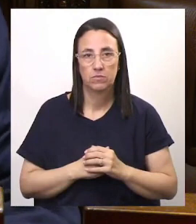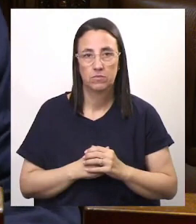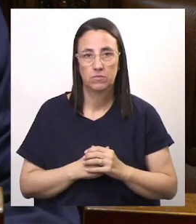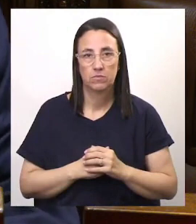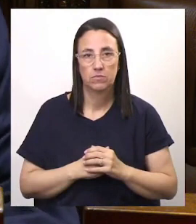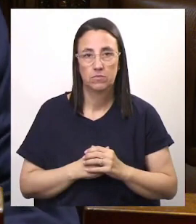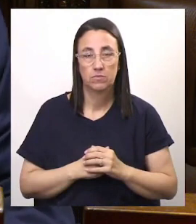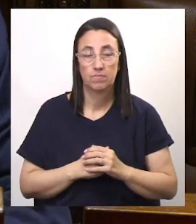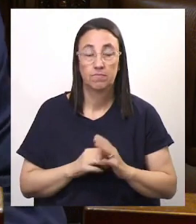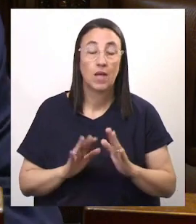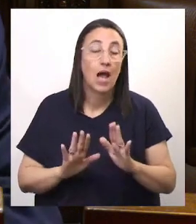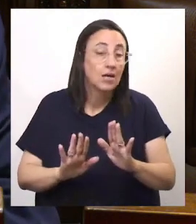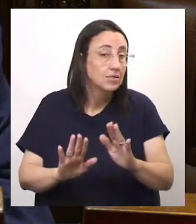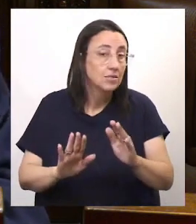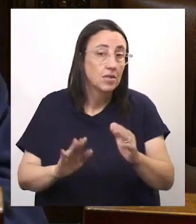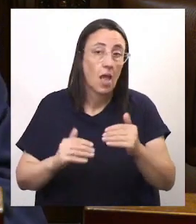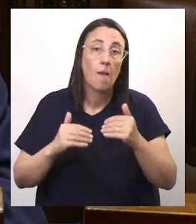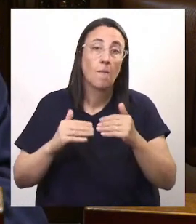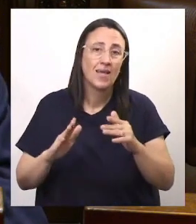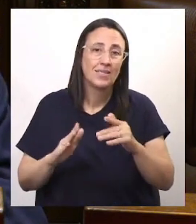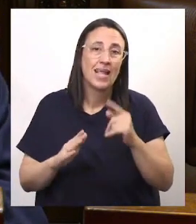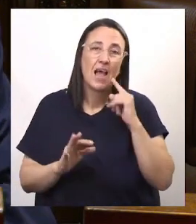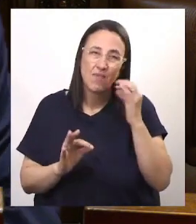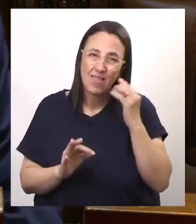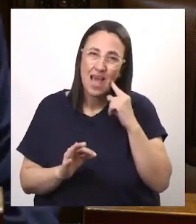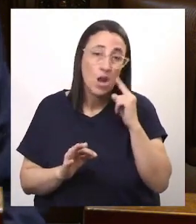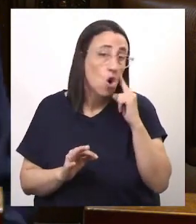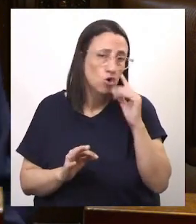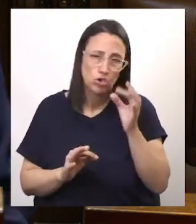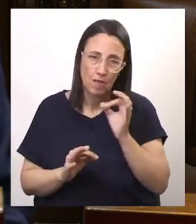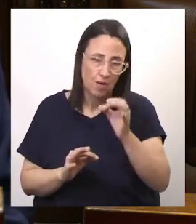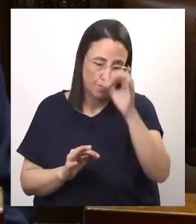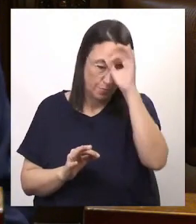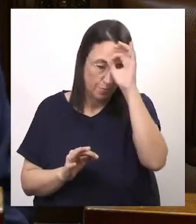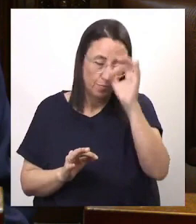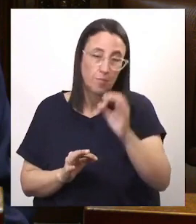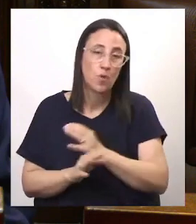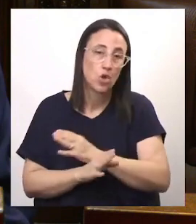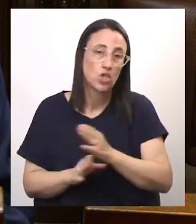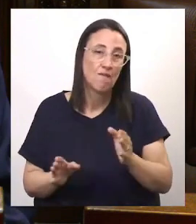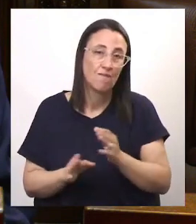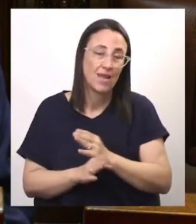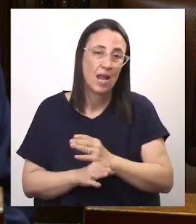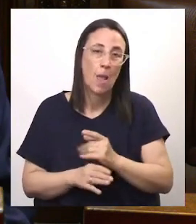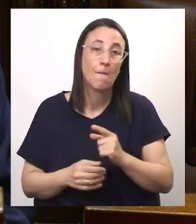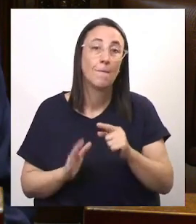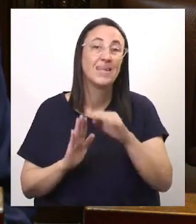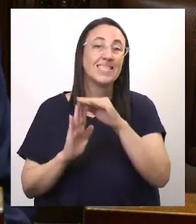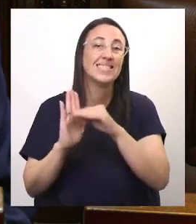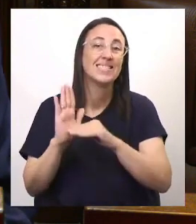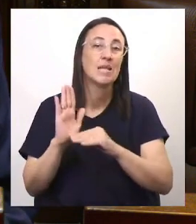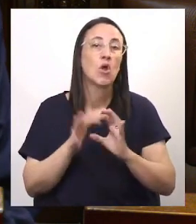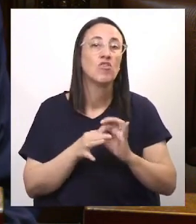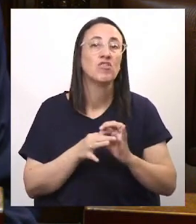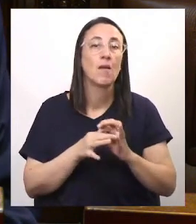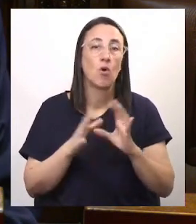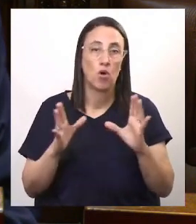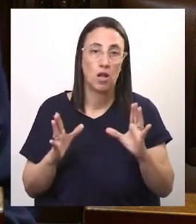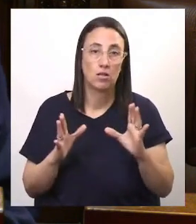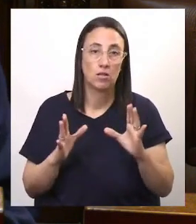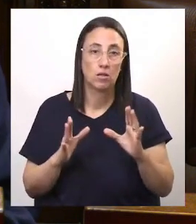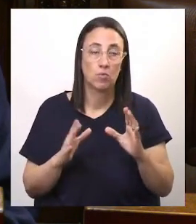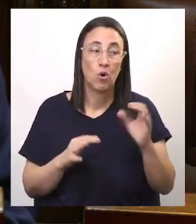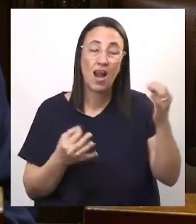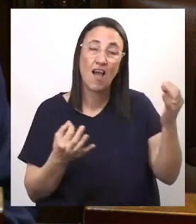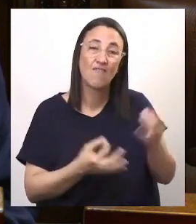Comienza quizás en ignorar este principio democrático por el realismo